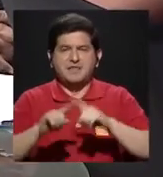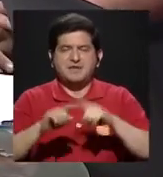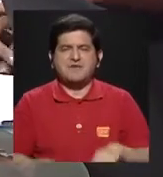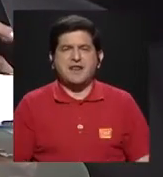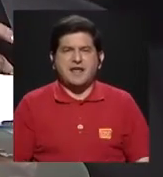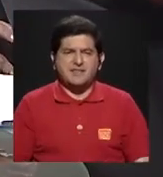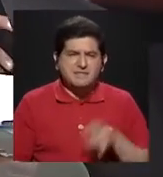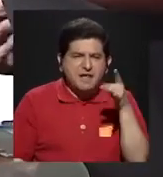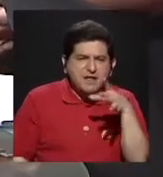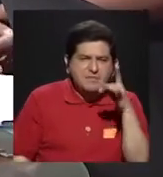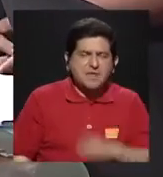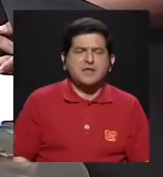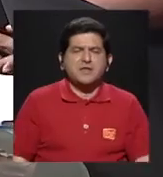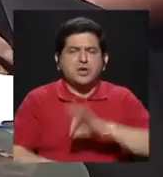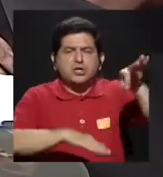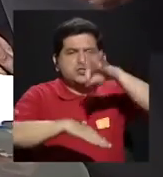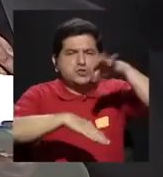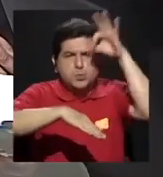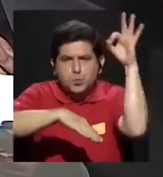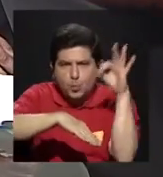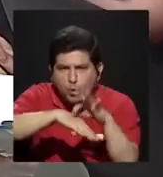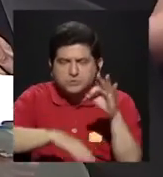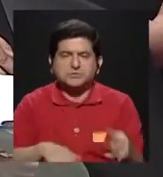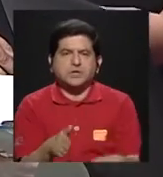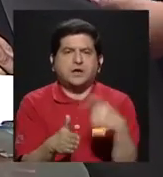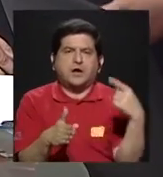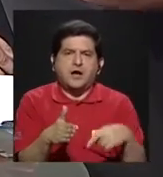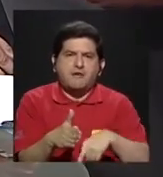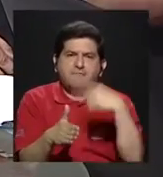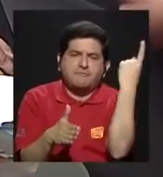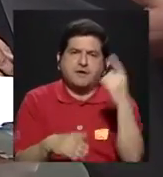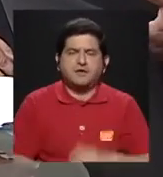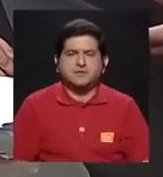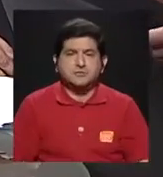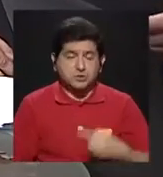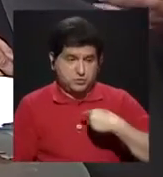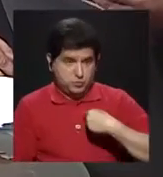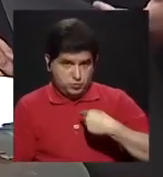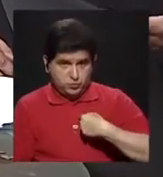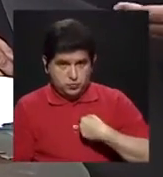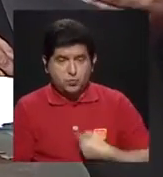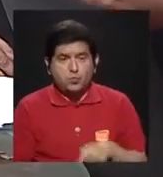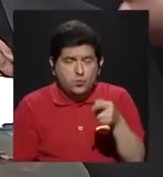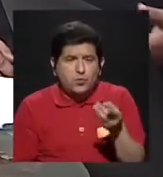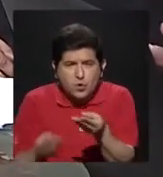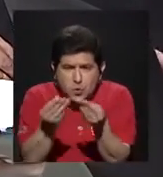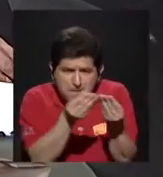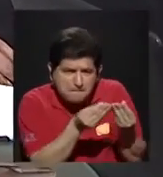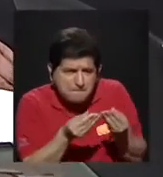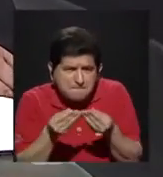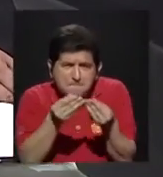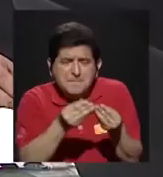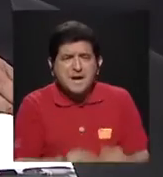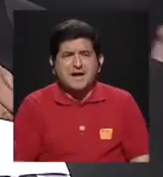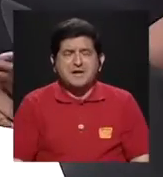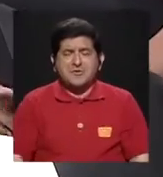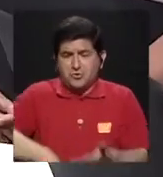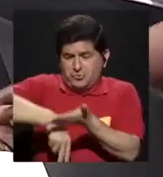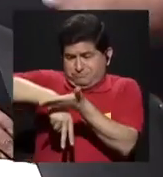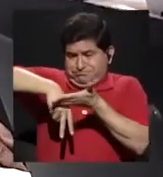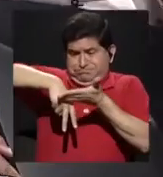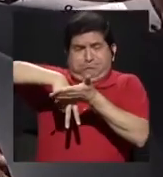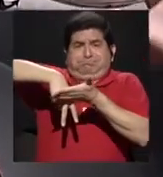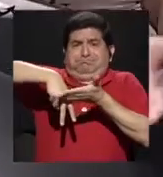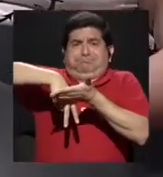vidrios, ¿verdad? Los mosquitos, en ocasiones uno se va con el barro casi que a la cintura,